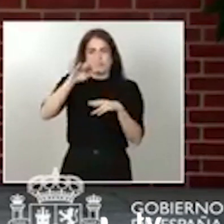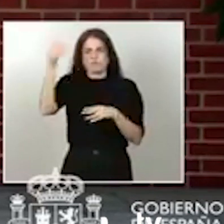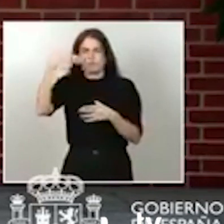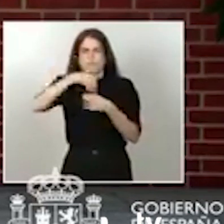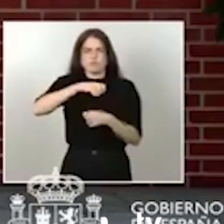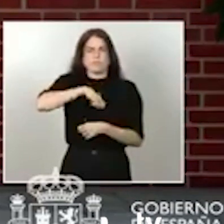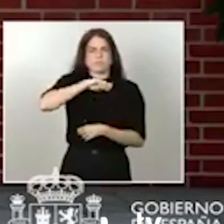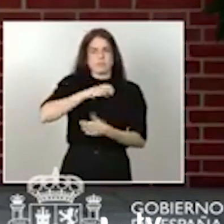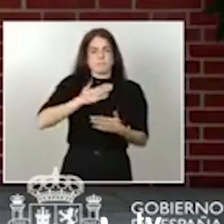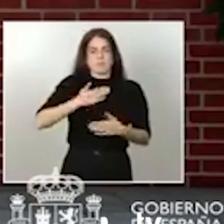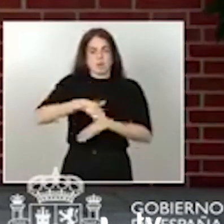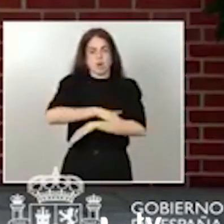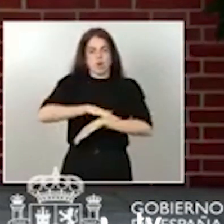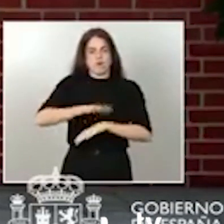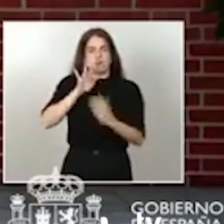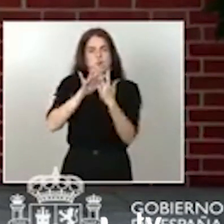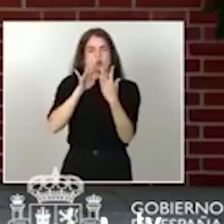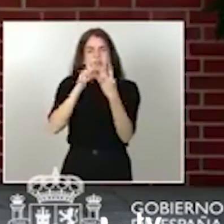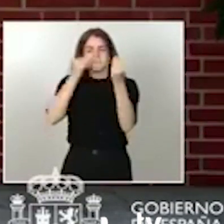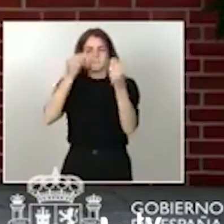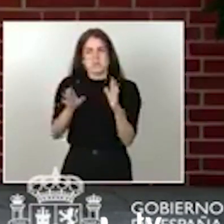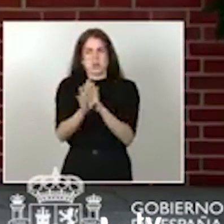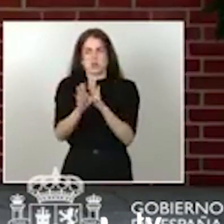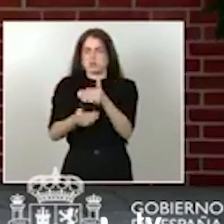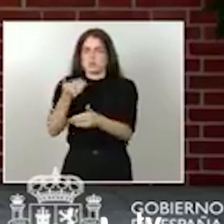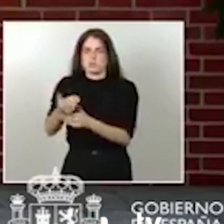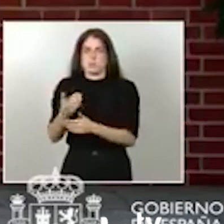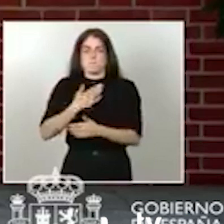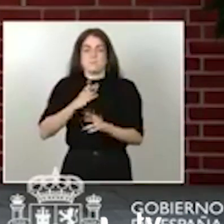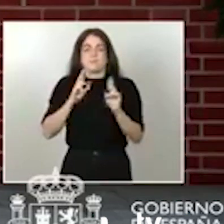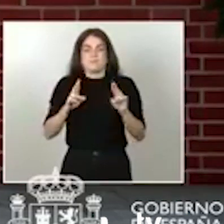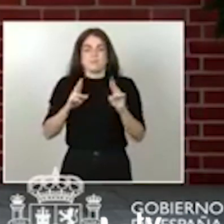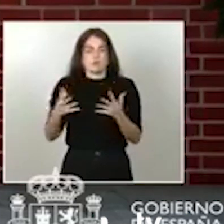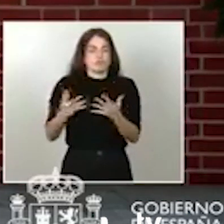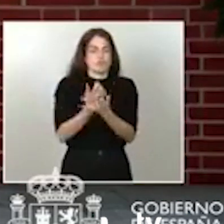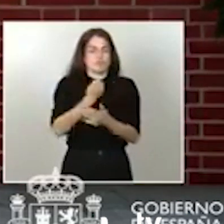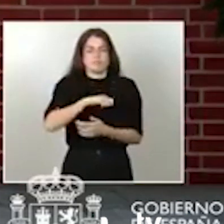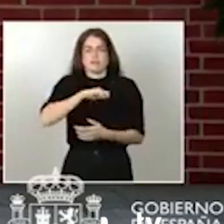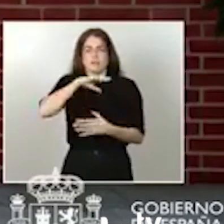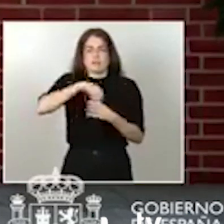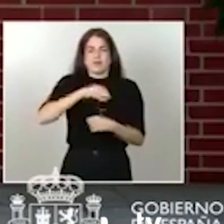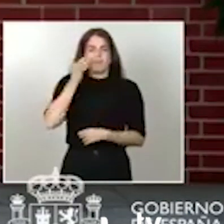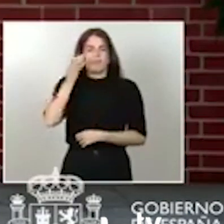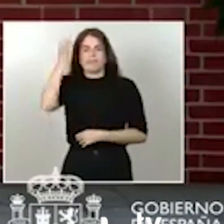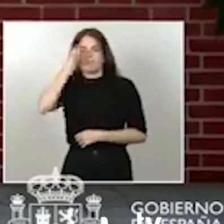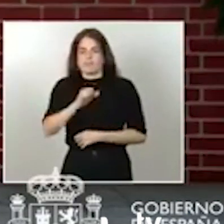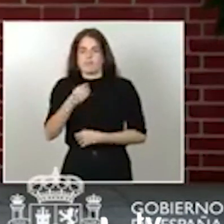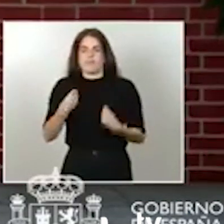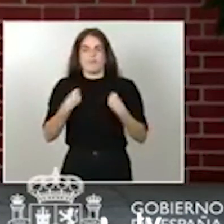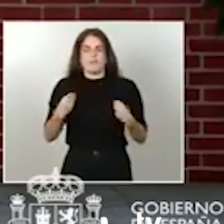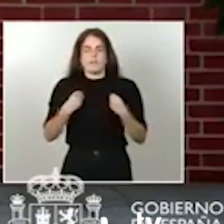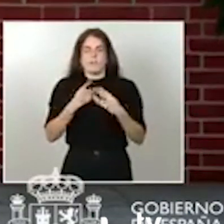y así debe seguir siendo mi deseo como el de todos los españoles españolas es estrechar aún más esta relación